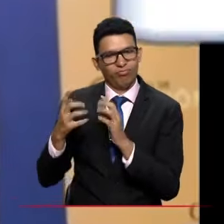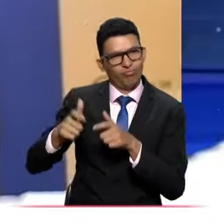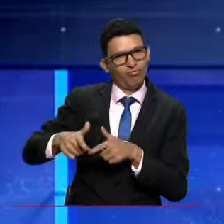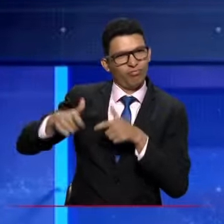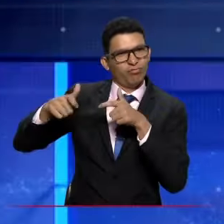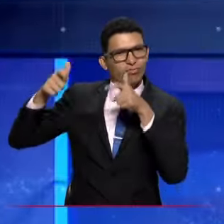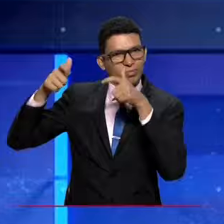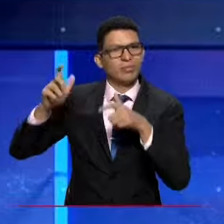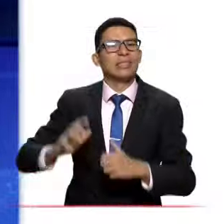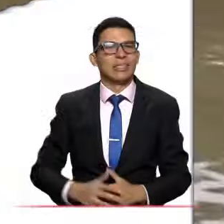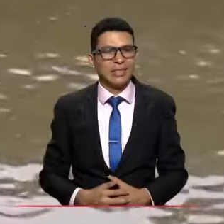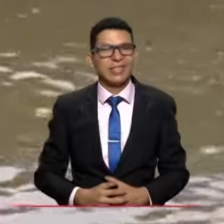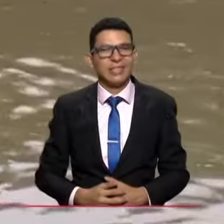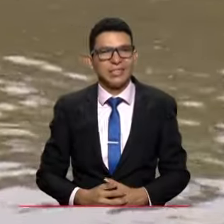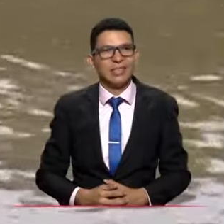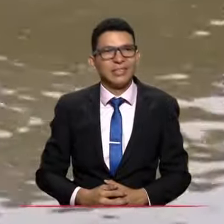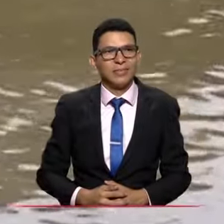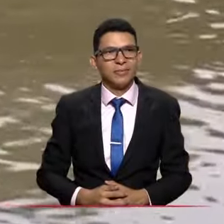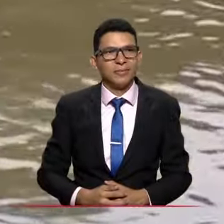República.